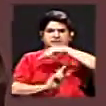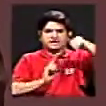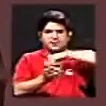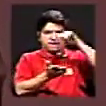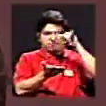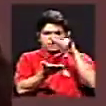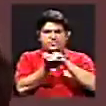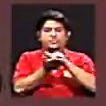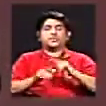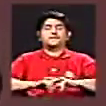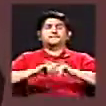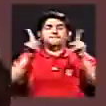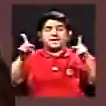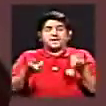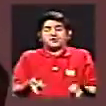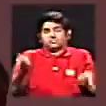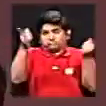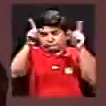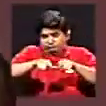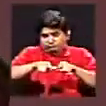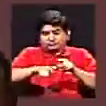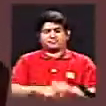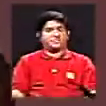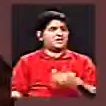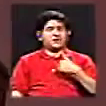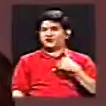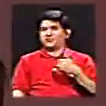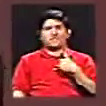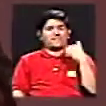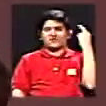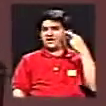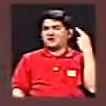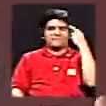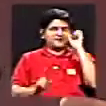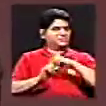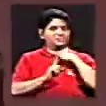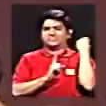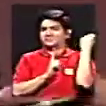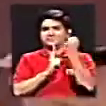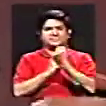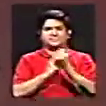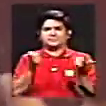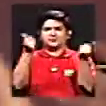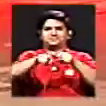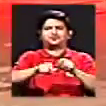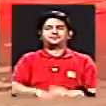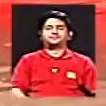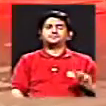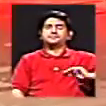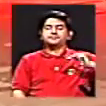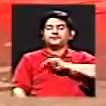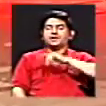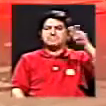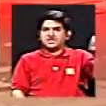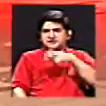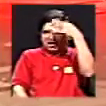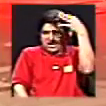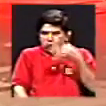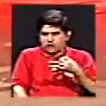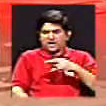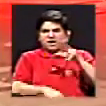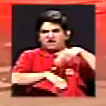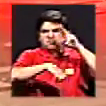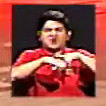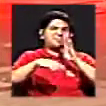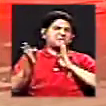circunvalación. Pero si eso se diera, no tendrían entonces por qué haber pasado todo este tipo de cosas. Porque el MOP considera, vamos a ver, con mucha